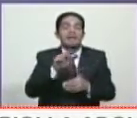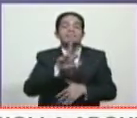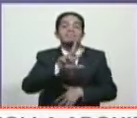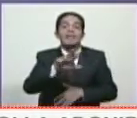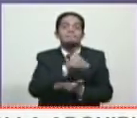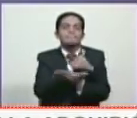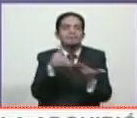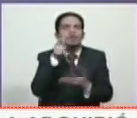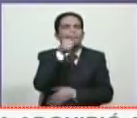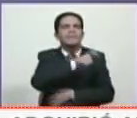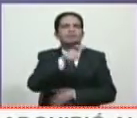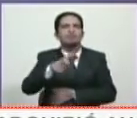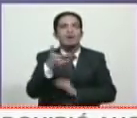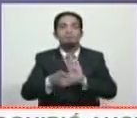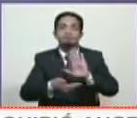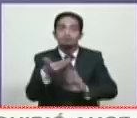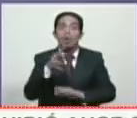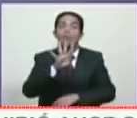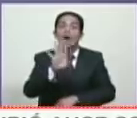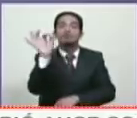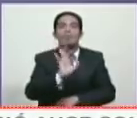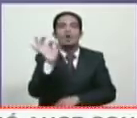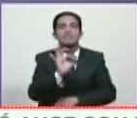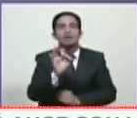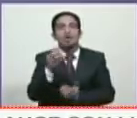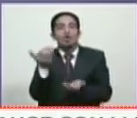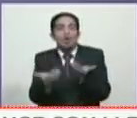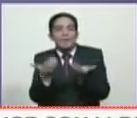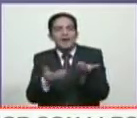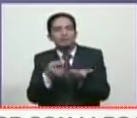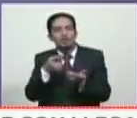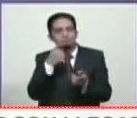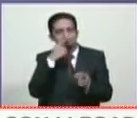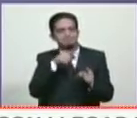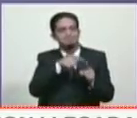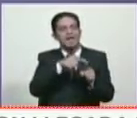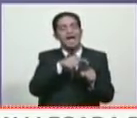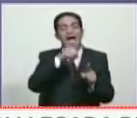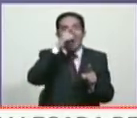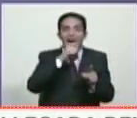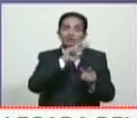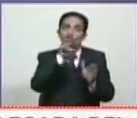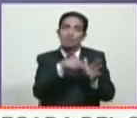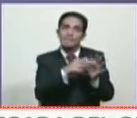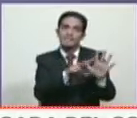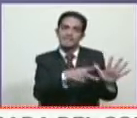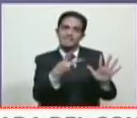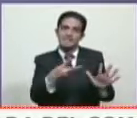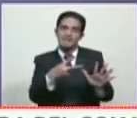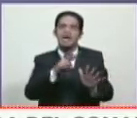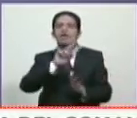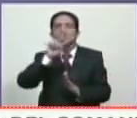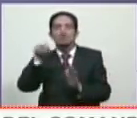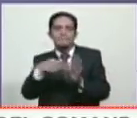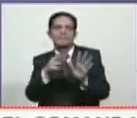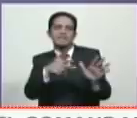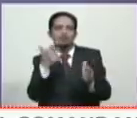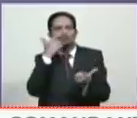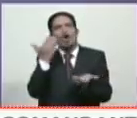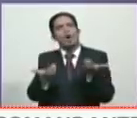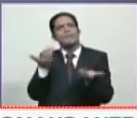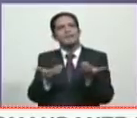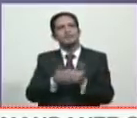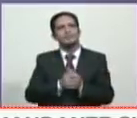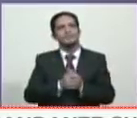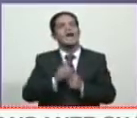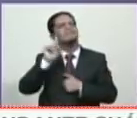un incremento de 4% respecto al año 2017 y 2018. Parte también de un importante despliegue